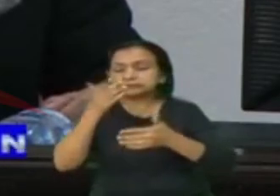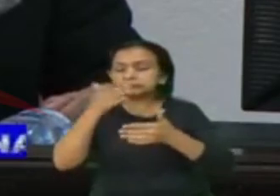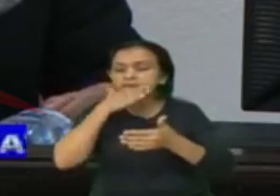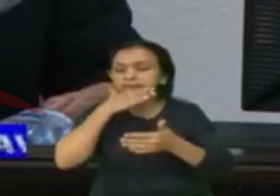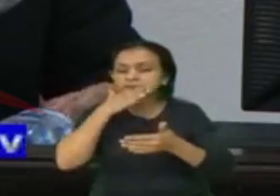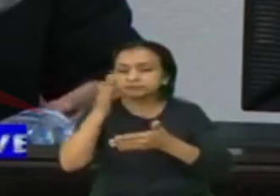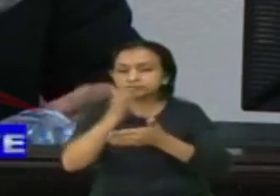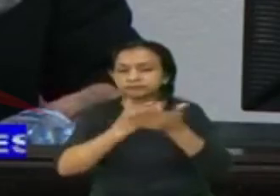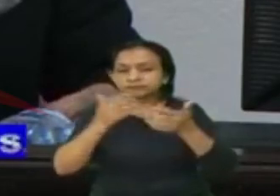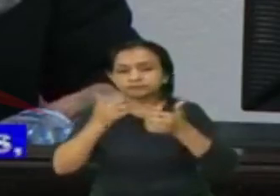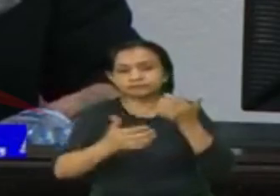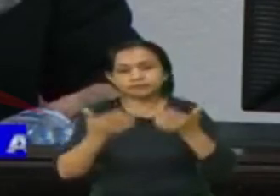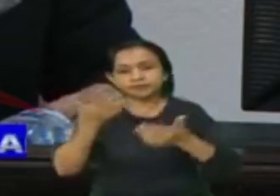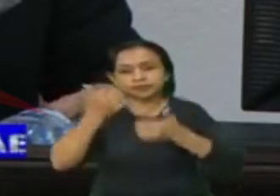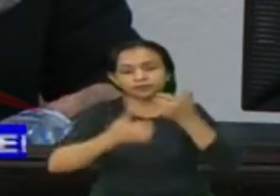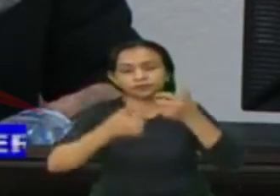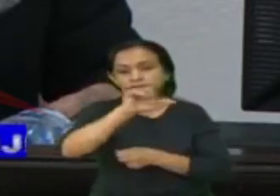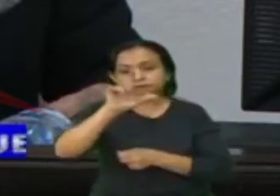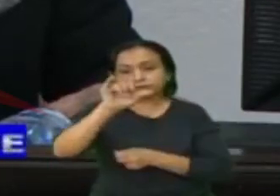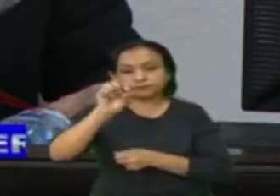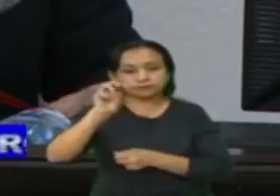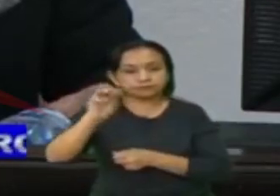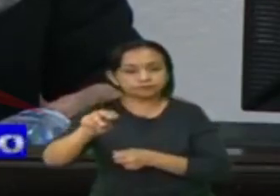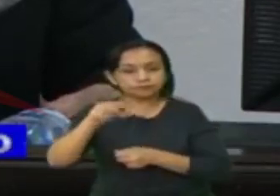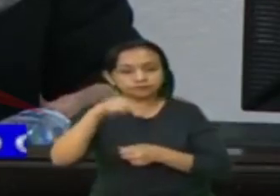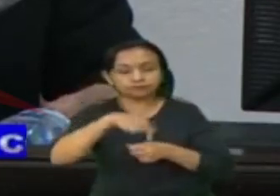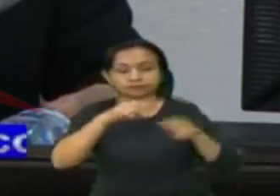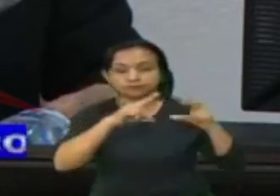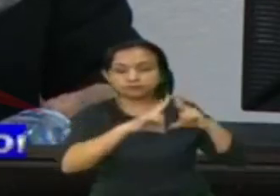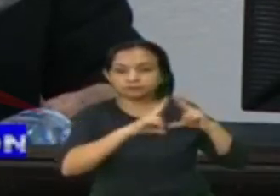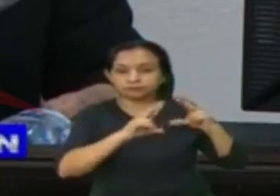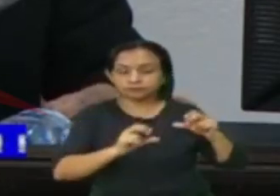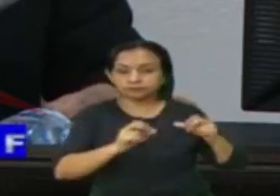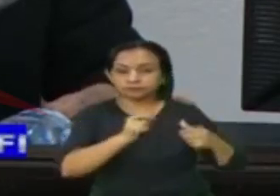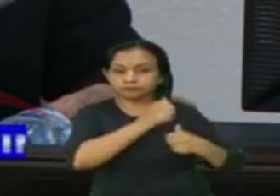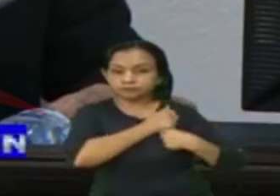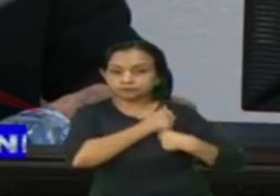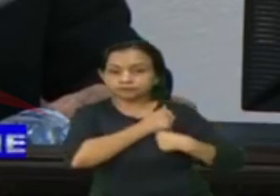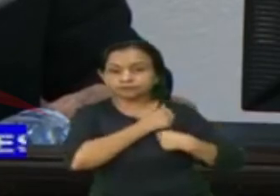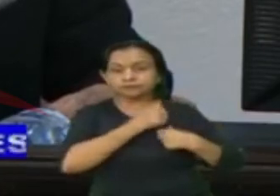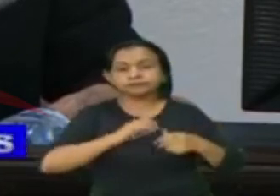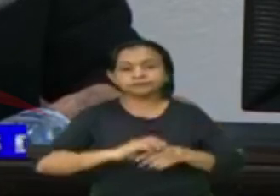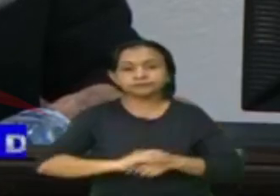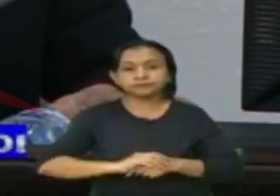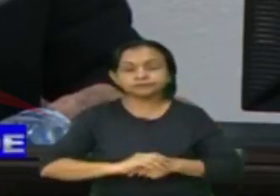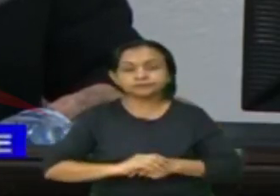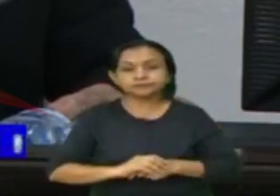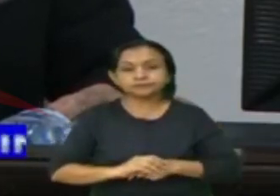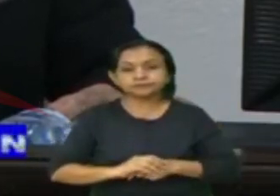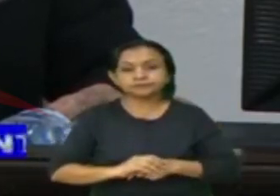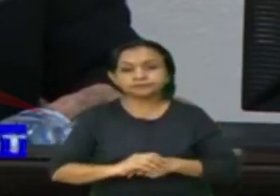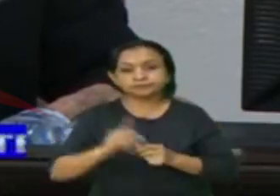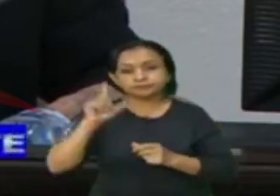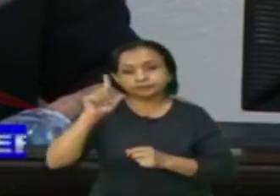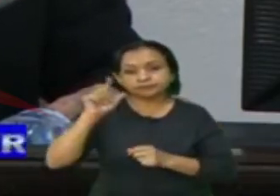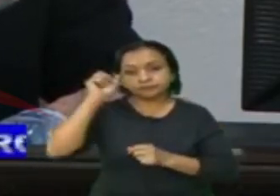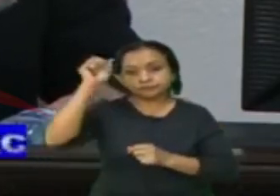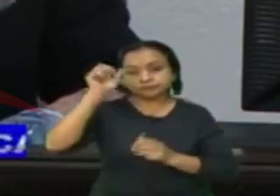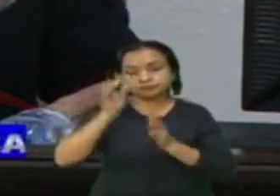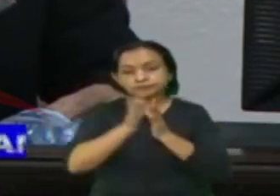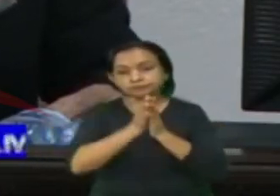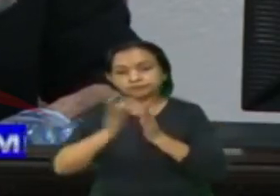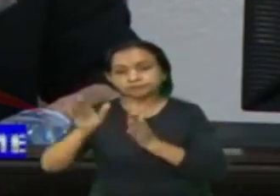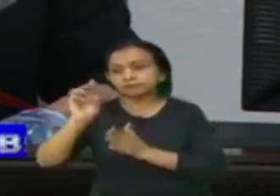emergencia o desastres naturales. Solórzano, del Ejército de Nicaragua, del 1 de julio